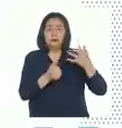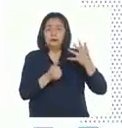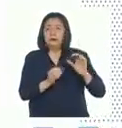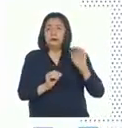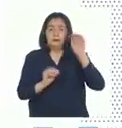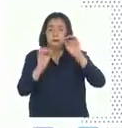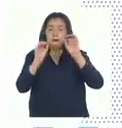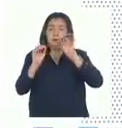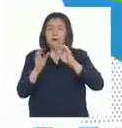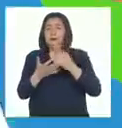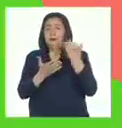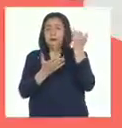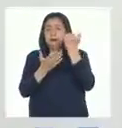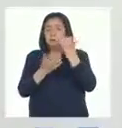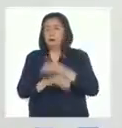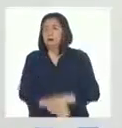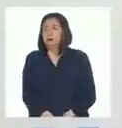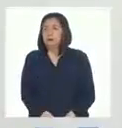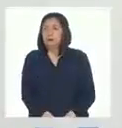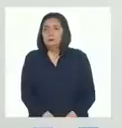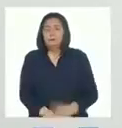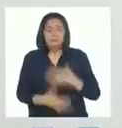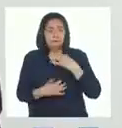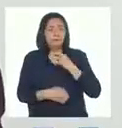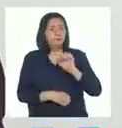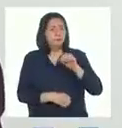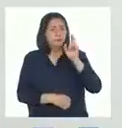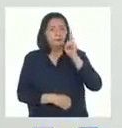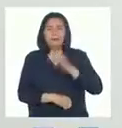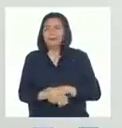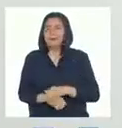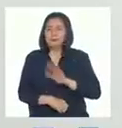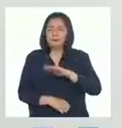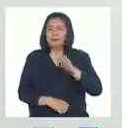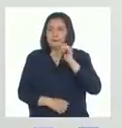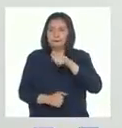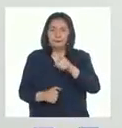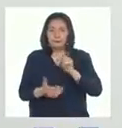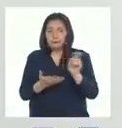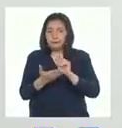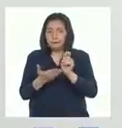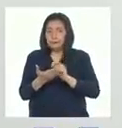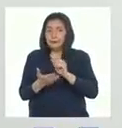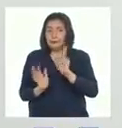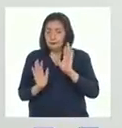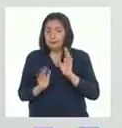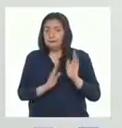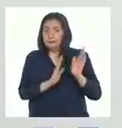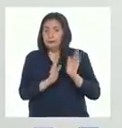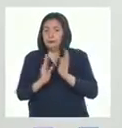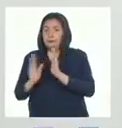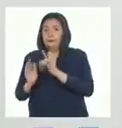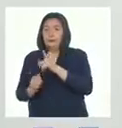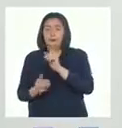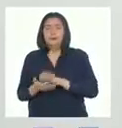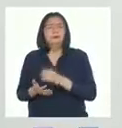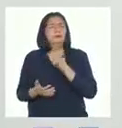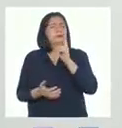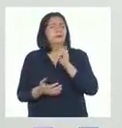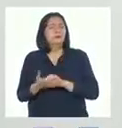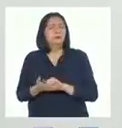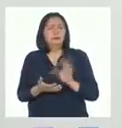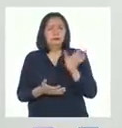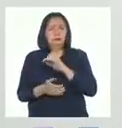Agregar imágenes como complemento. ¡Qué interesante, profesor! Chicas y chicos, vayan tomando nota de los pasos. Profesor,